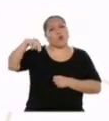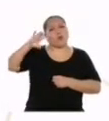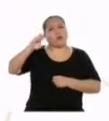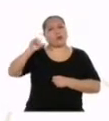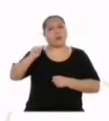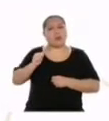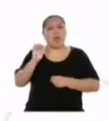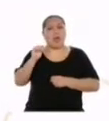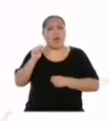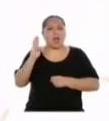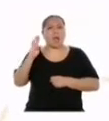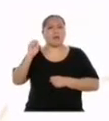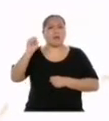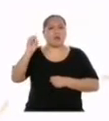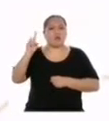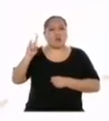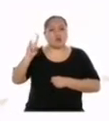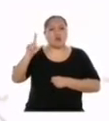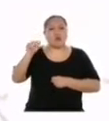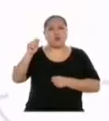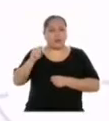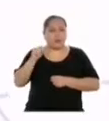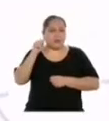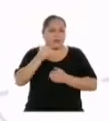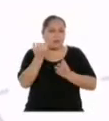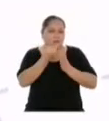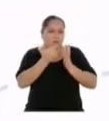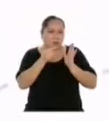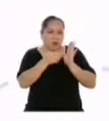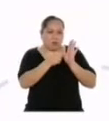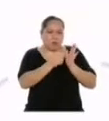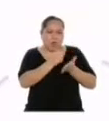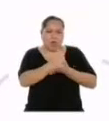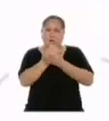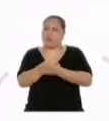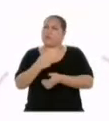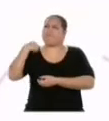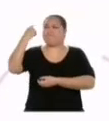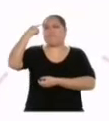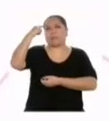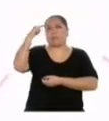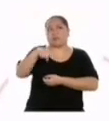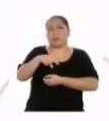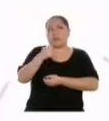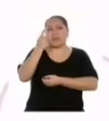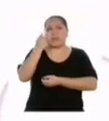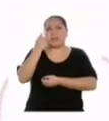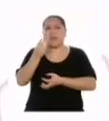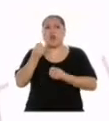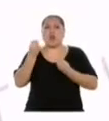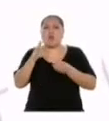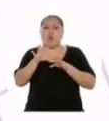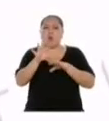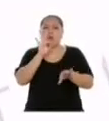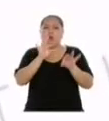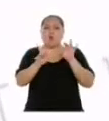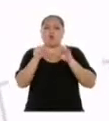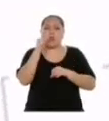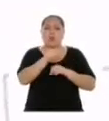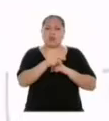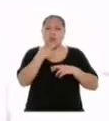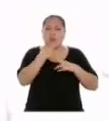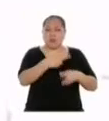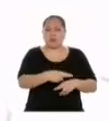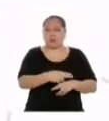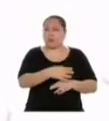base a esos valores se han elaborado los gráficos. Entonces, nos parece que para que se comprenda cómo hemos